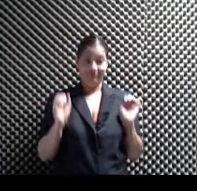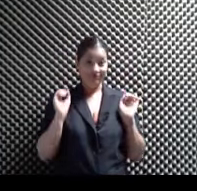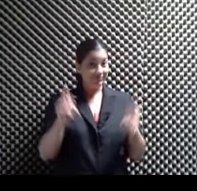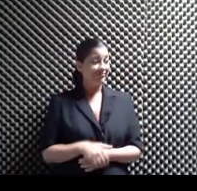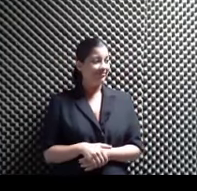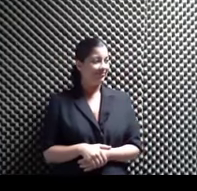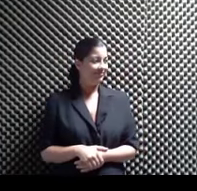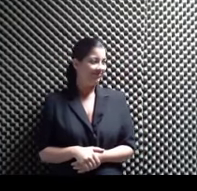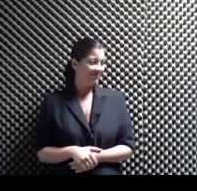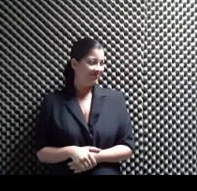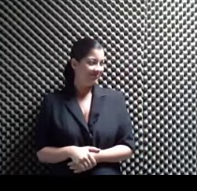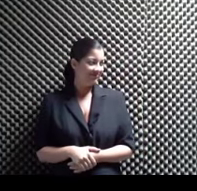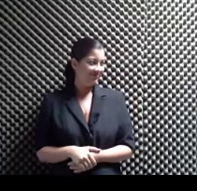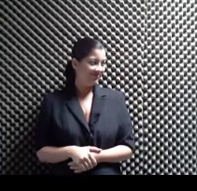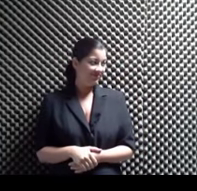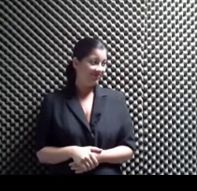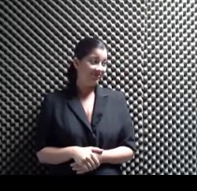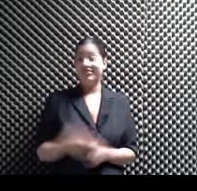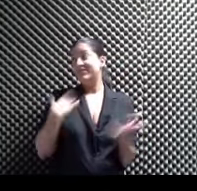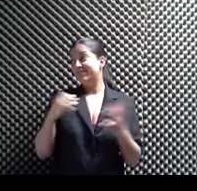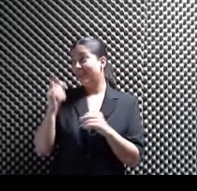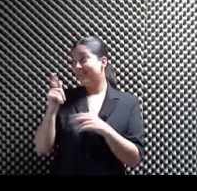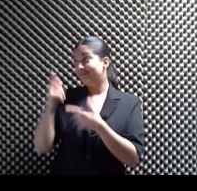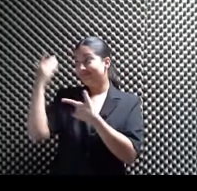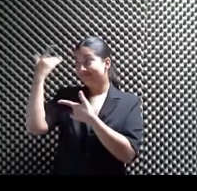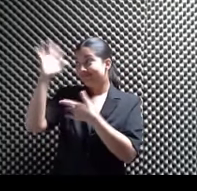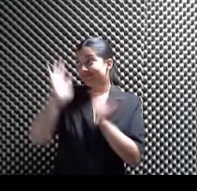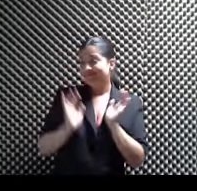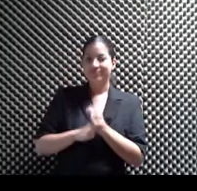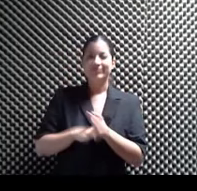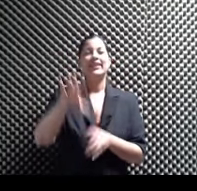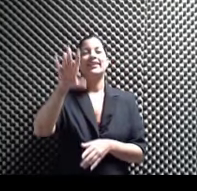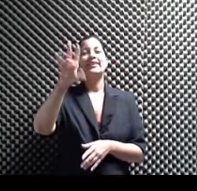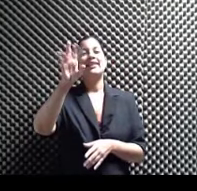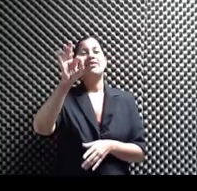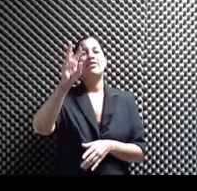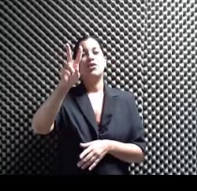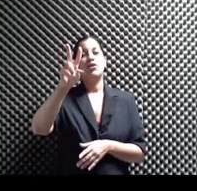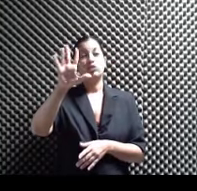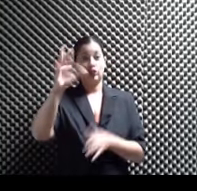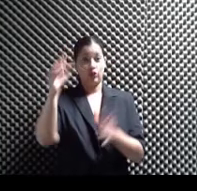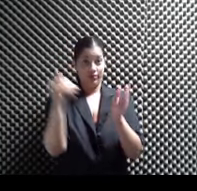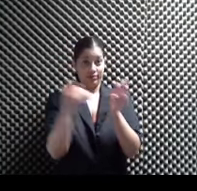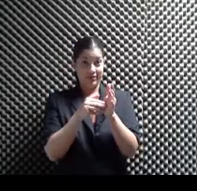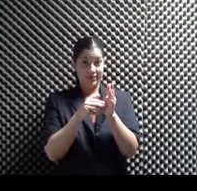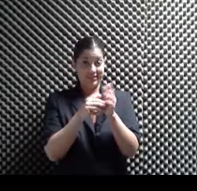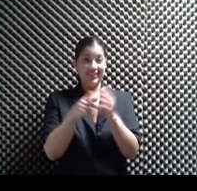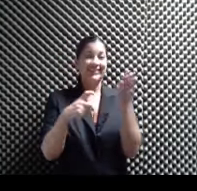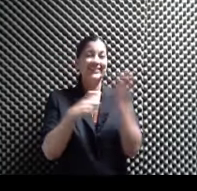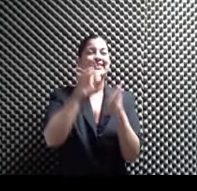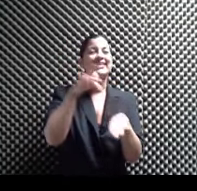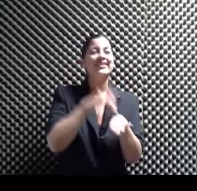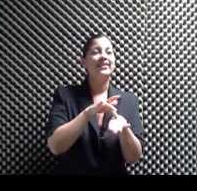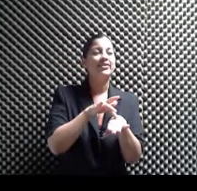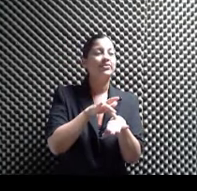Exacto Mira como él dice Bueno vamos por ahí para abajo 792 5000 en Ticket Center Mejor sola Que mala compañada